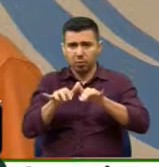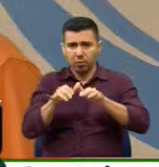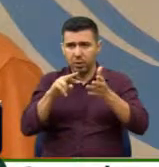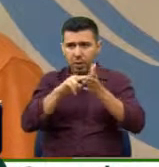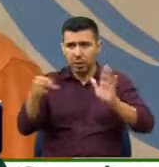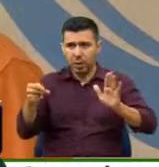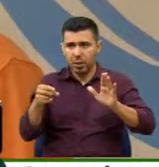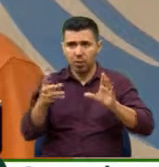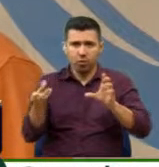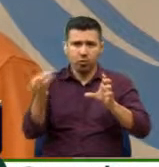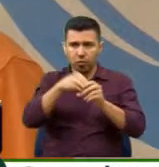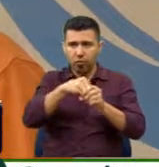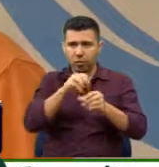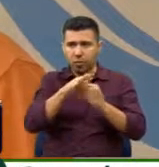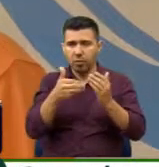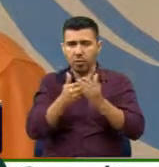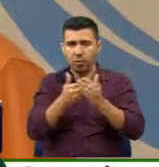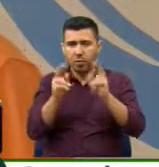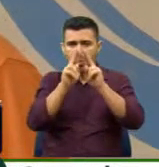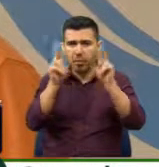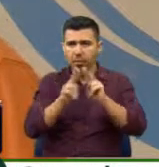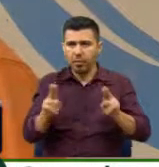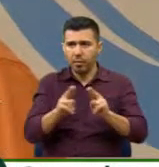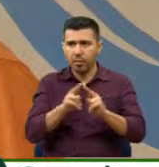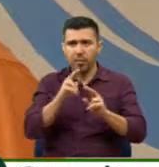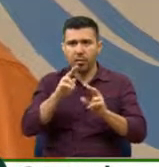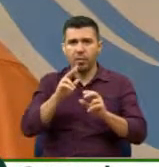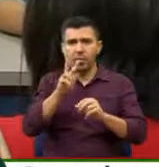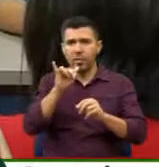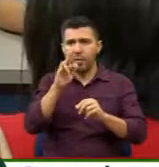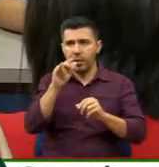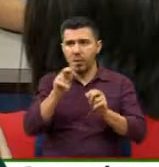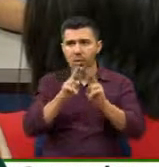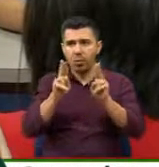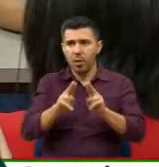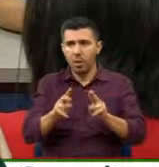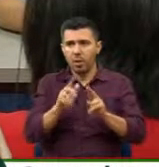pudiéramos hacer todo esto de manera virtual, sin tener que tocar al paciente.